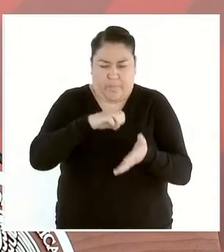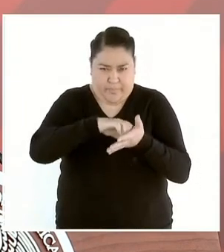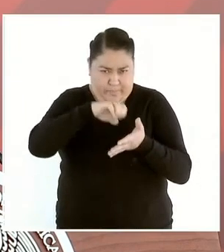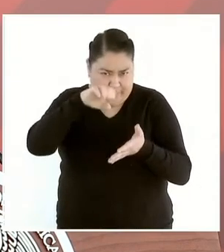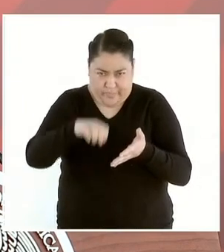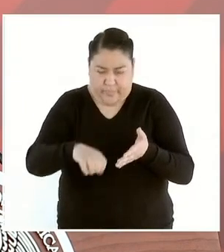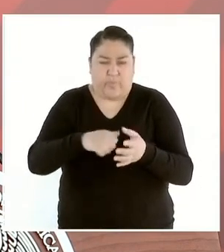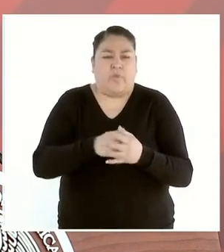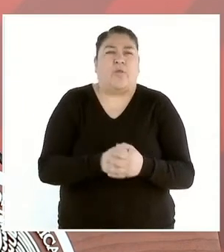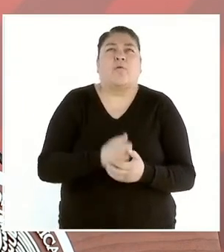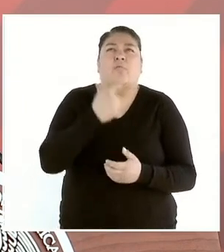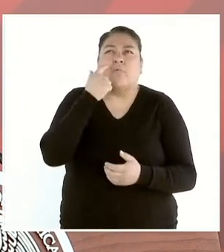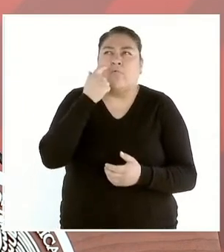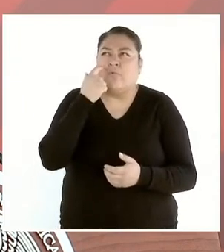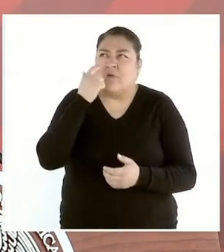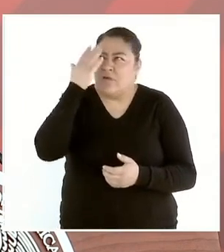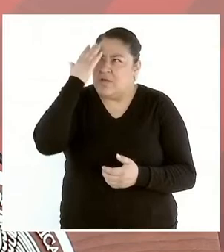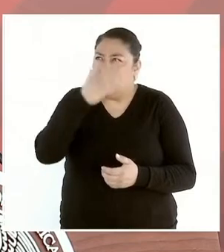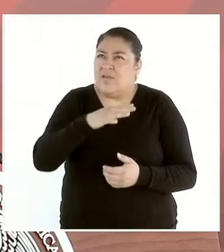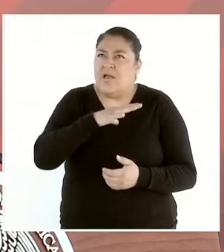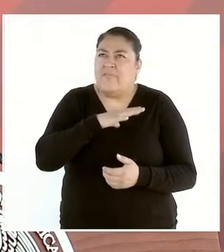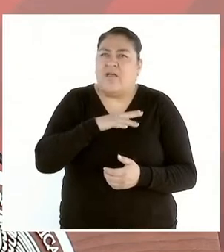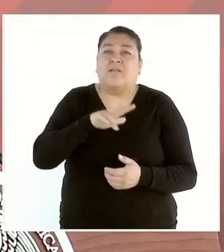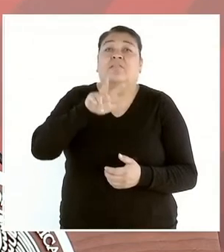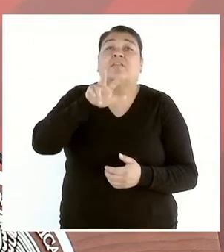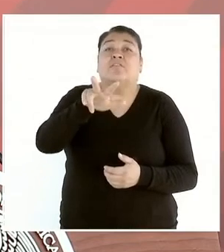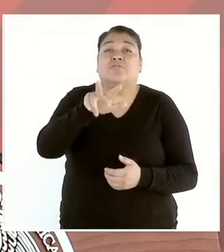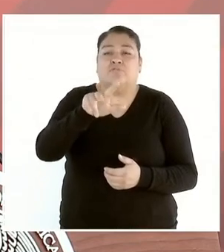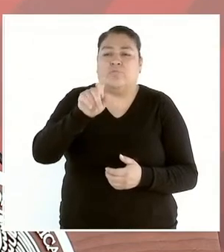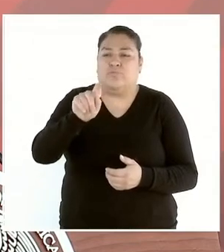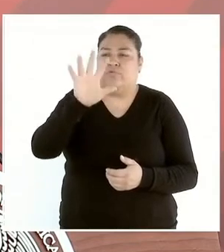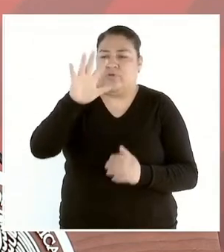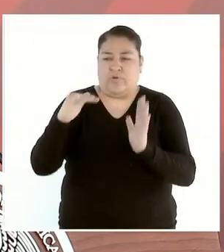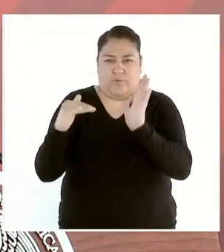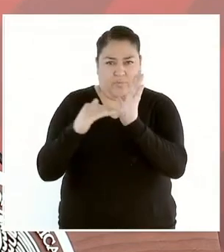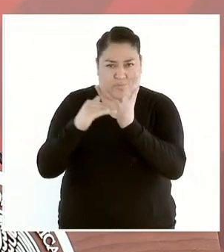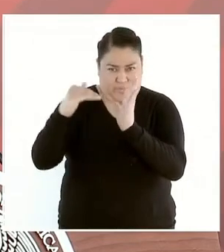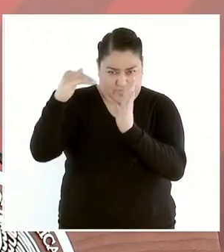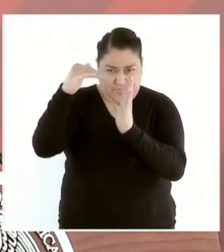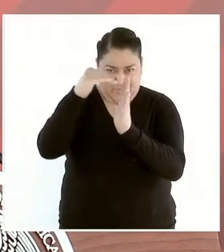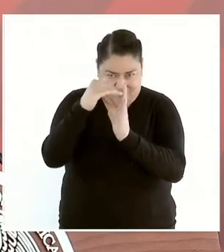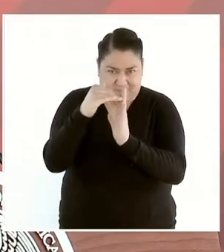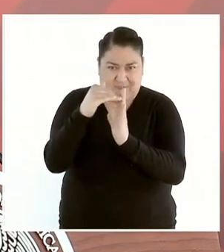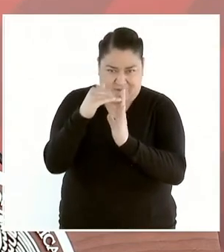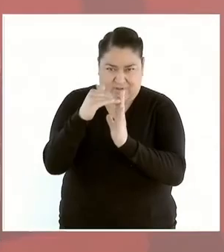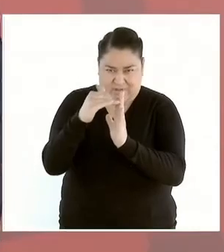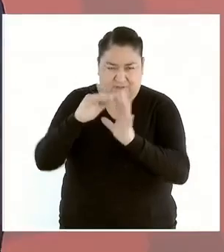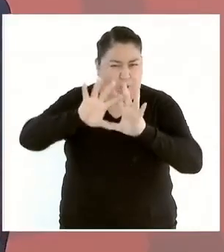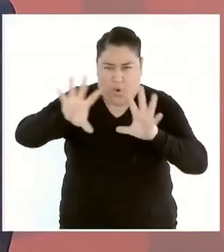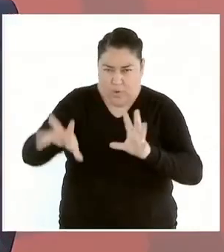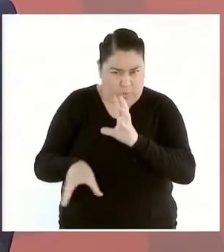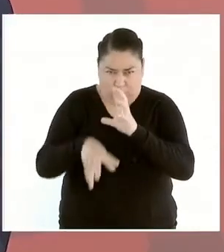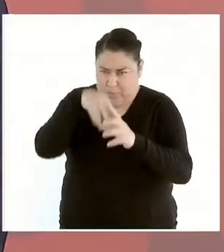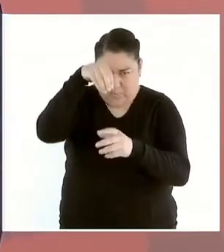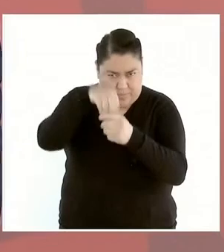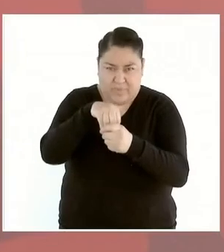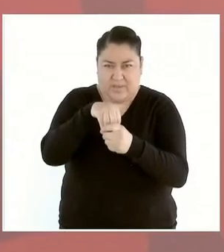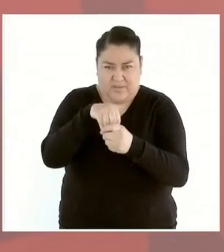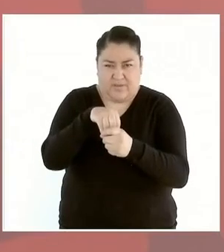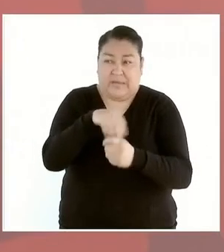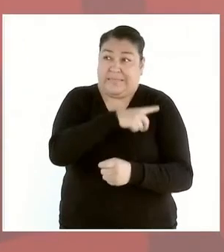los 18.5 millones de pesos del total de lo